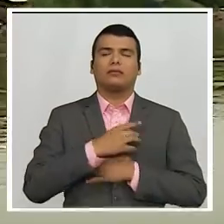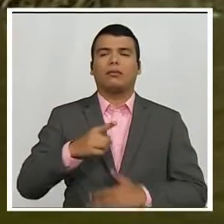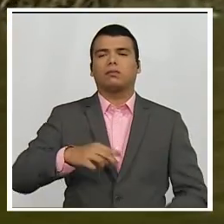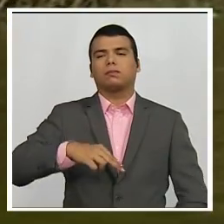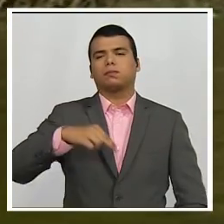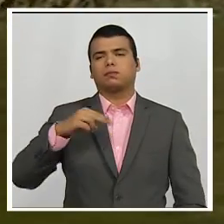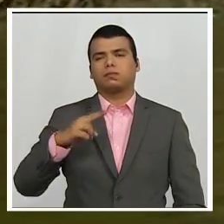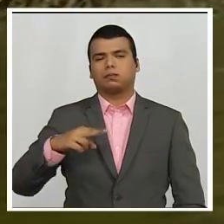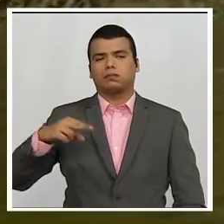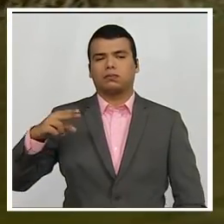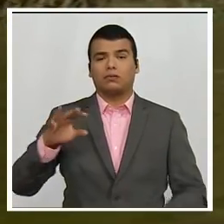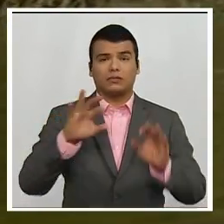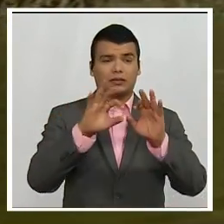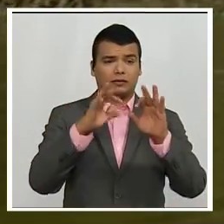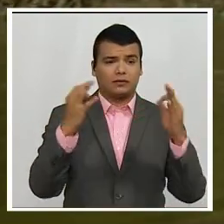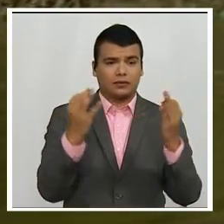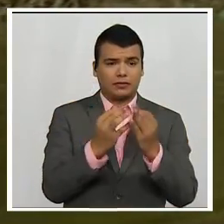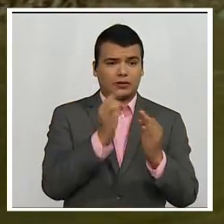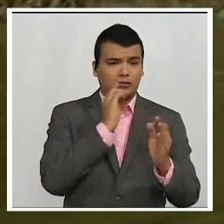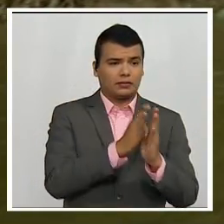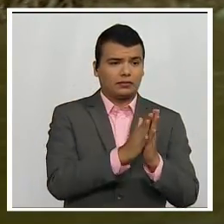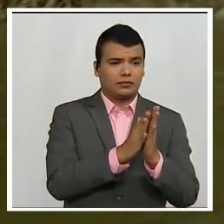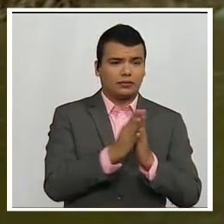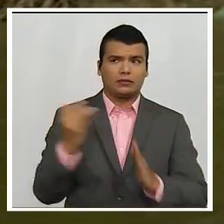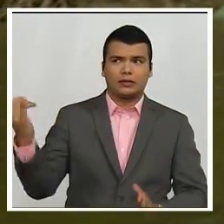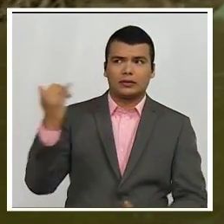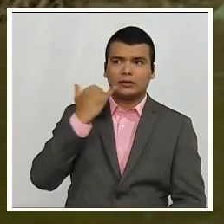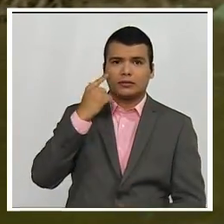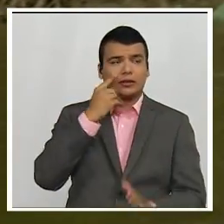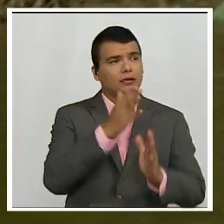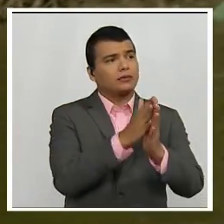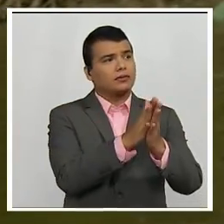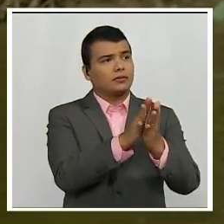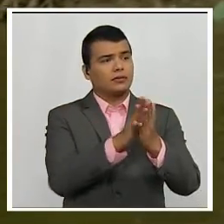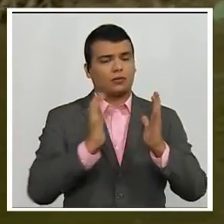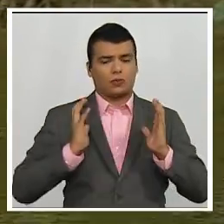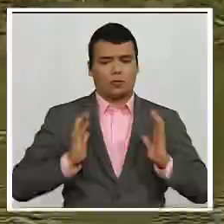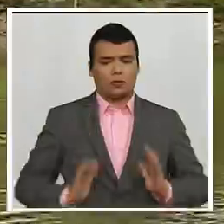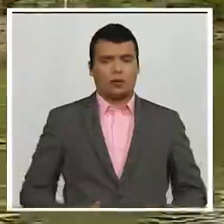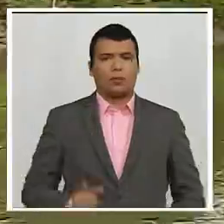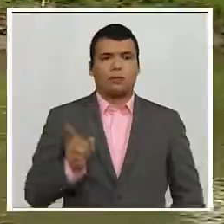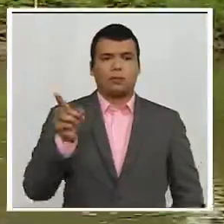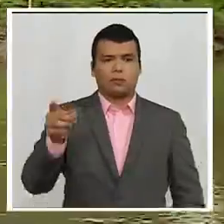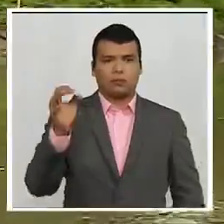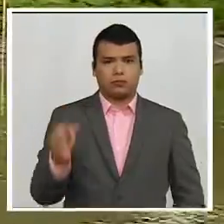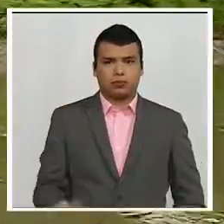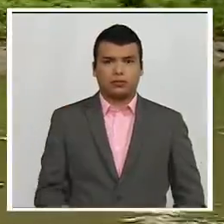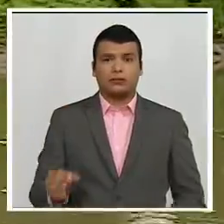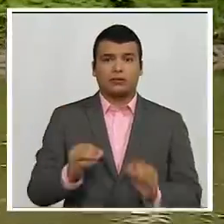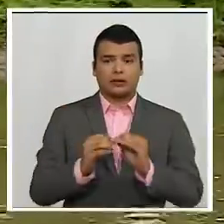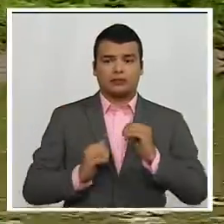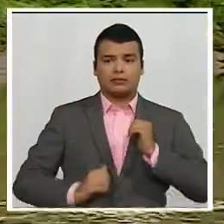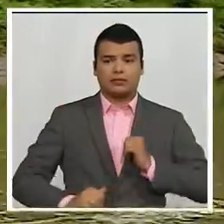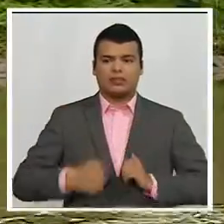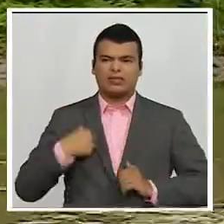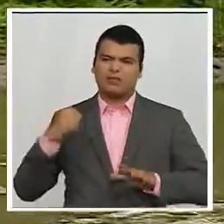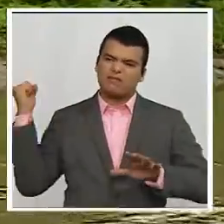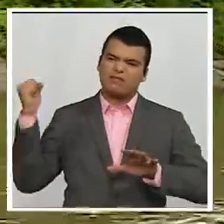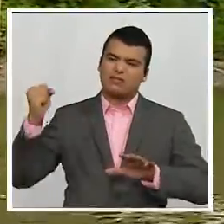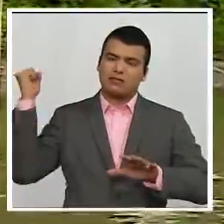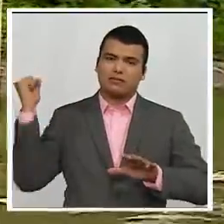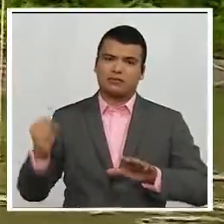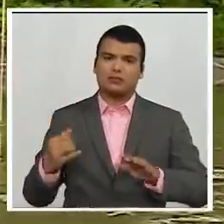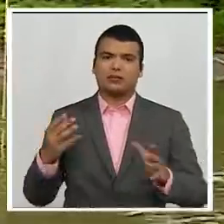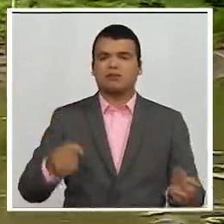familiares aseguraron haber recibido una llamada en la que informaron que el cuerpo del menor el cual presenta heridas con arma blanca había